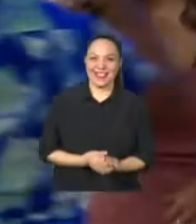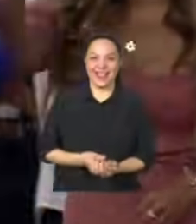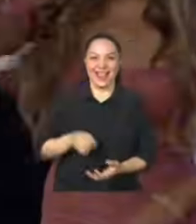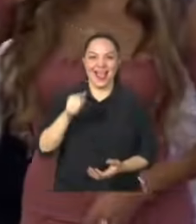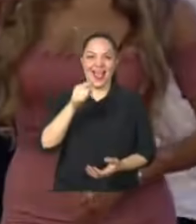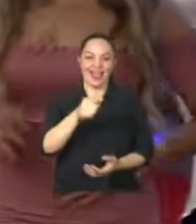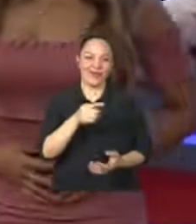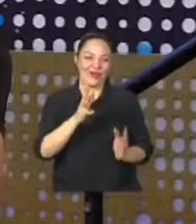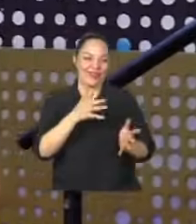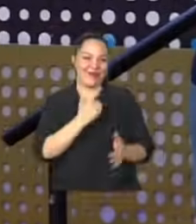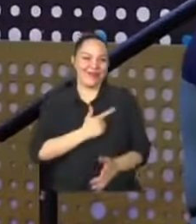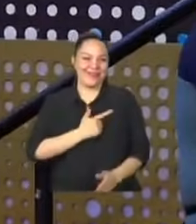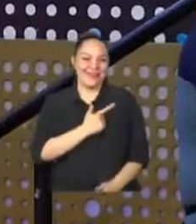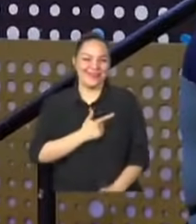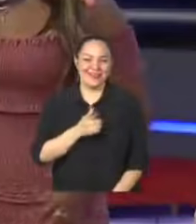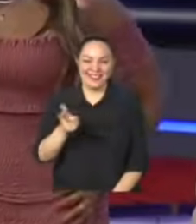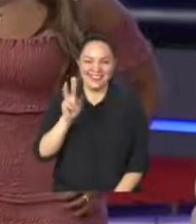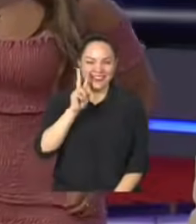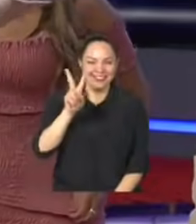gustan, Jorge.